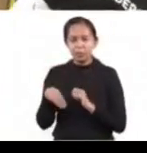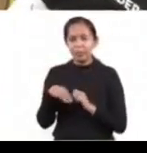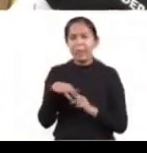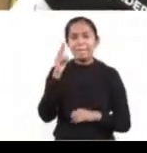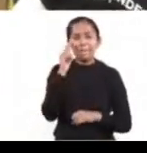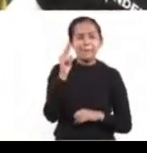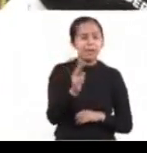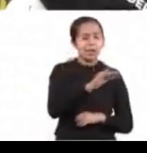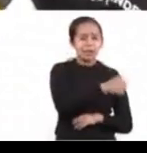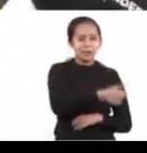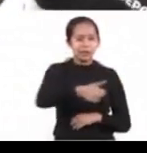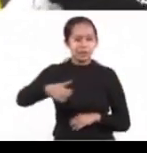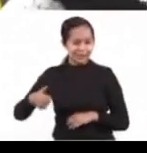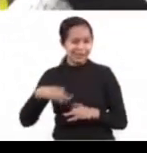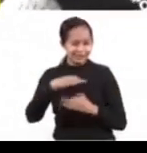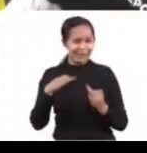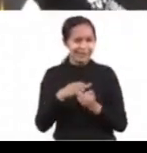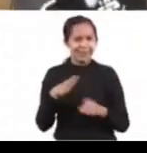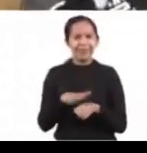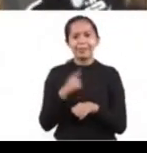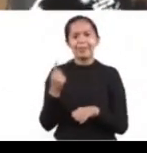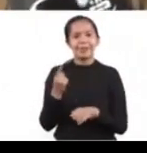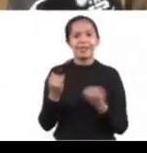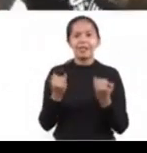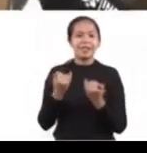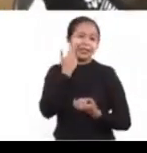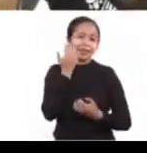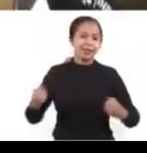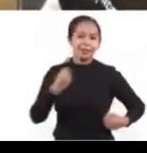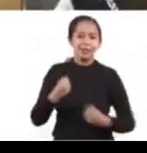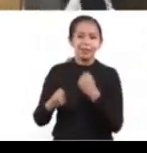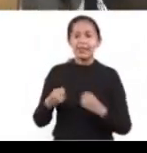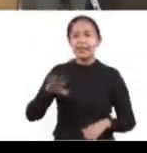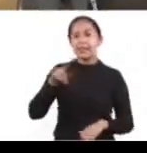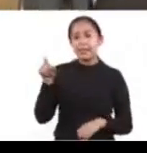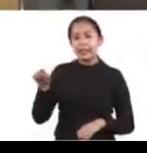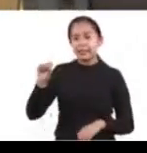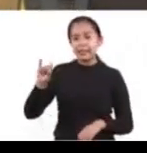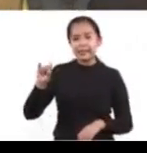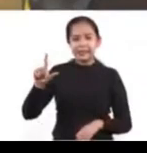a todos ustedes porque queremos más paz. ¡Silvestre Stallone, está en línea!